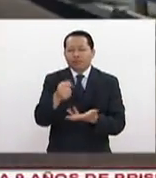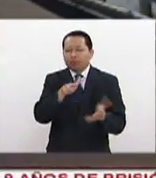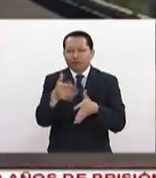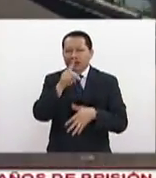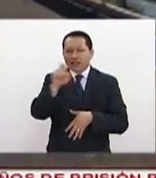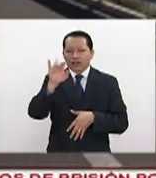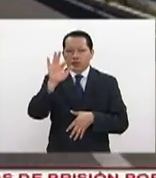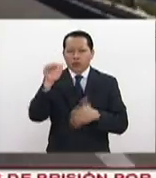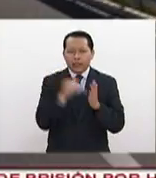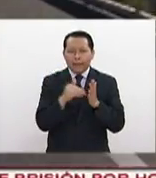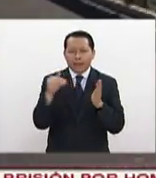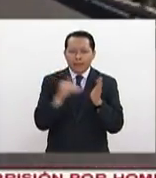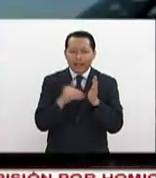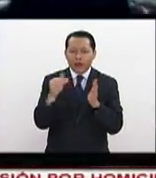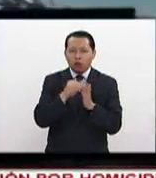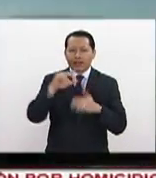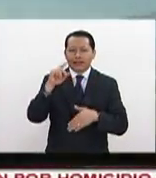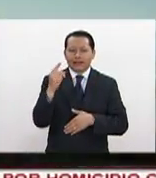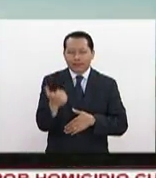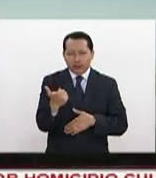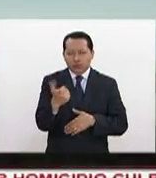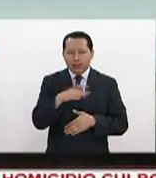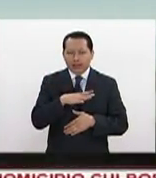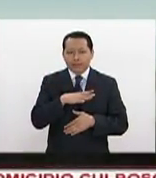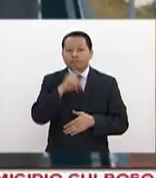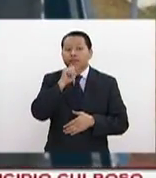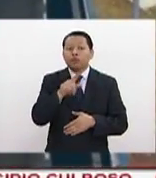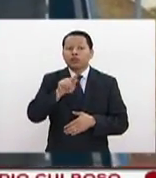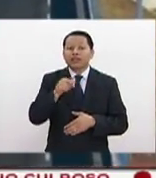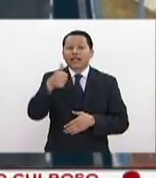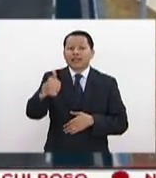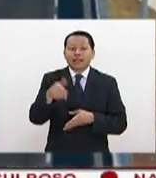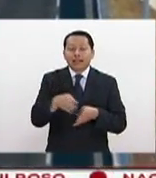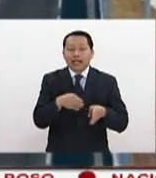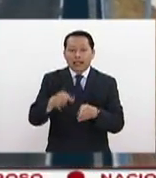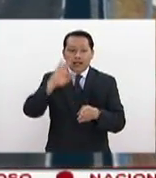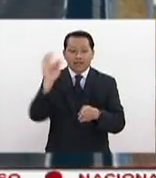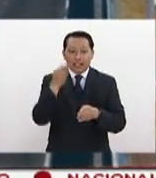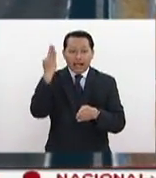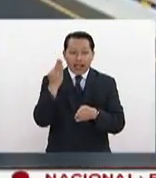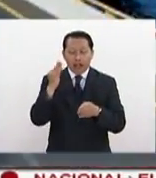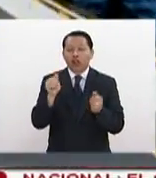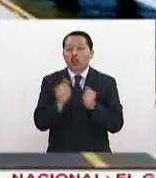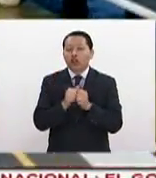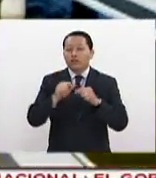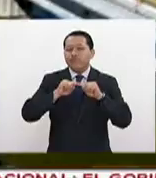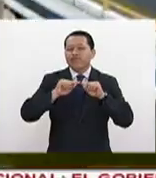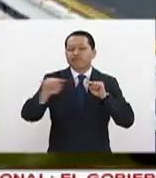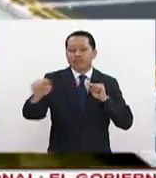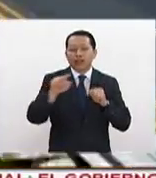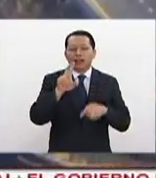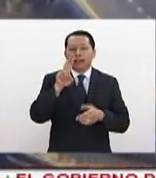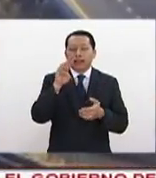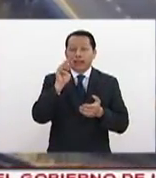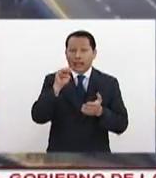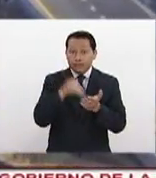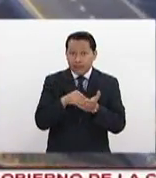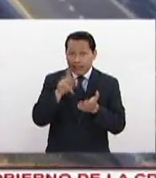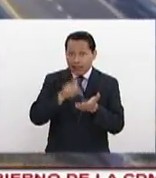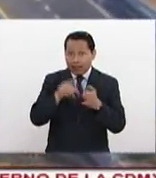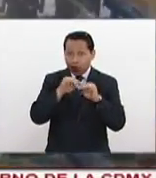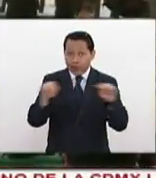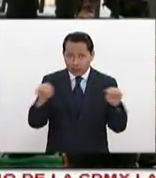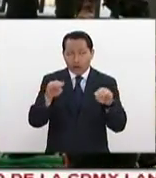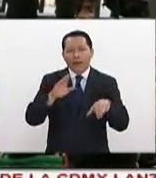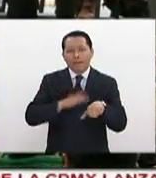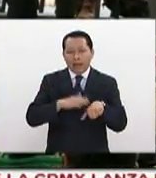casi 150,000 millones de pesos. Además, 76 carreteras federales con una longitud de más de 3,000 kilómetros se